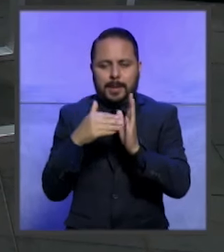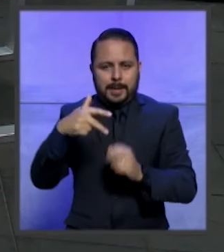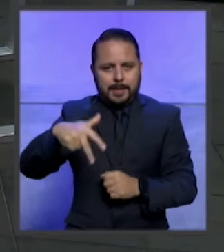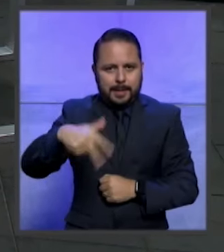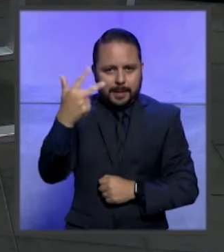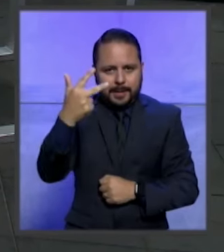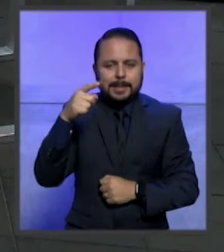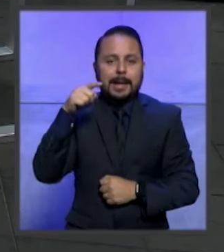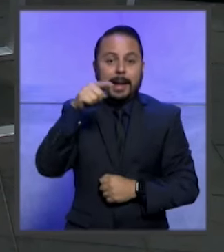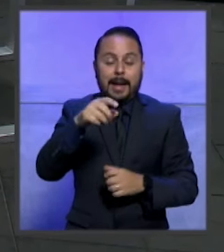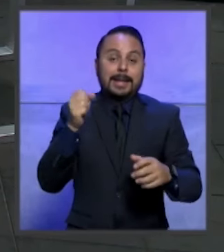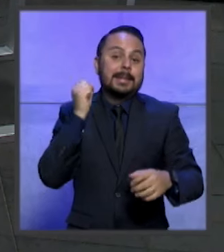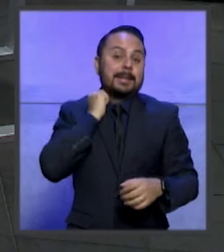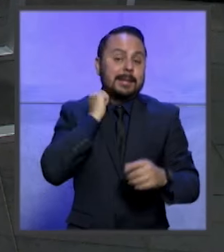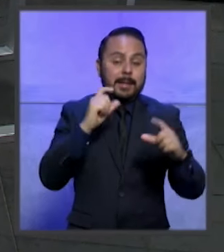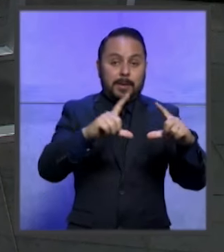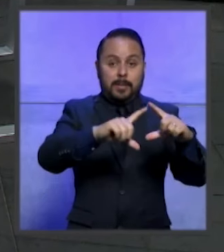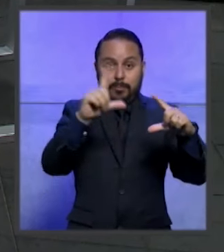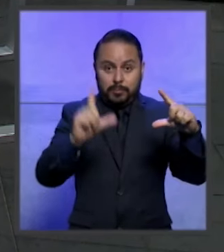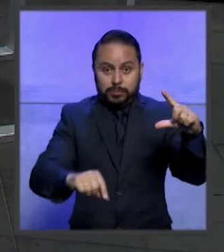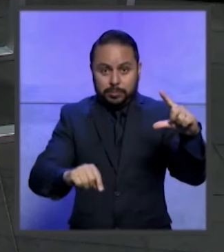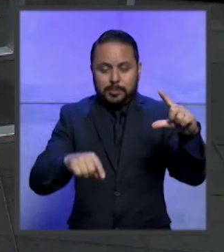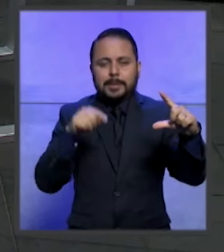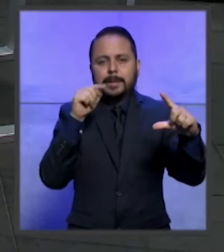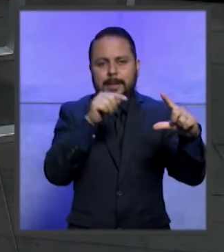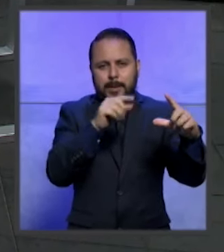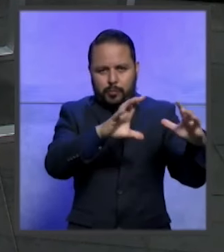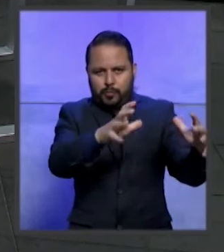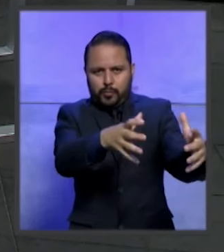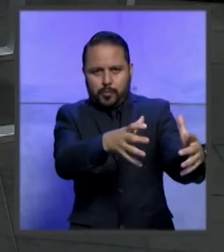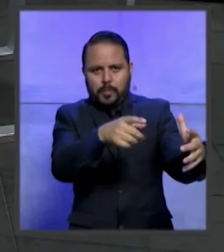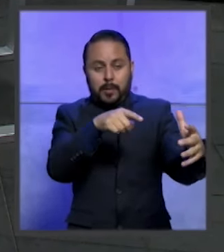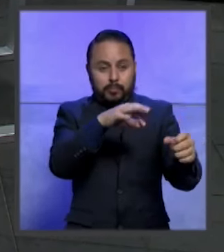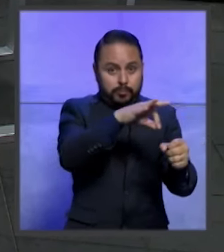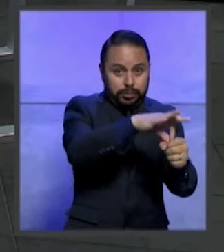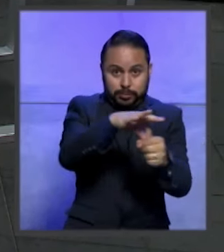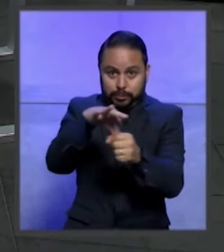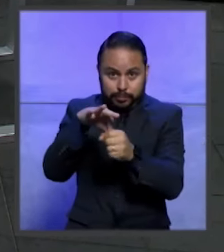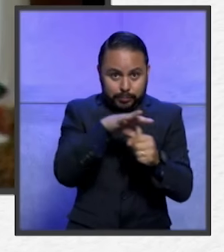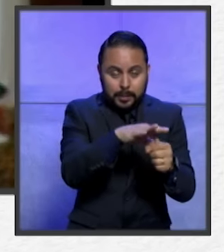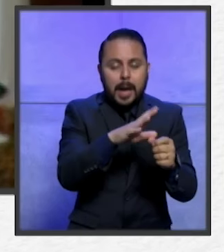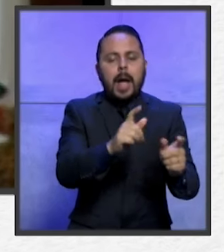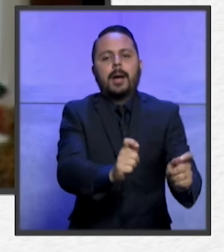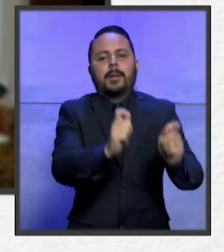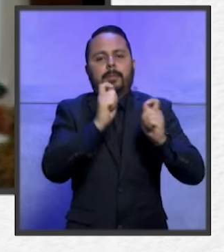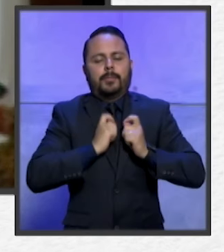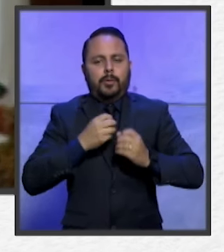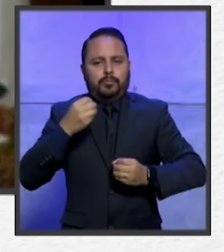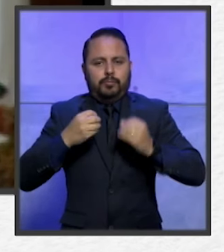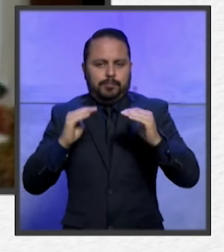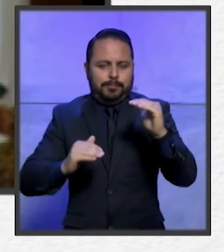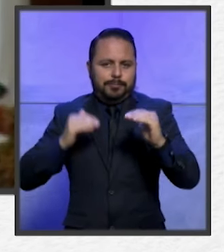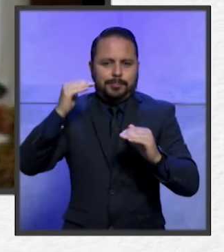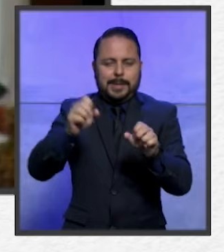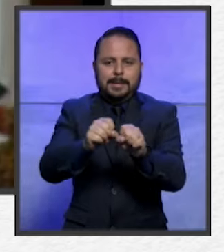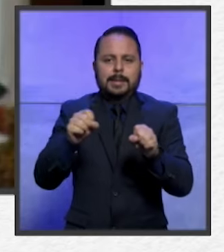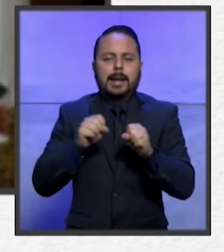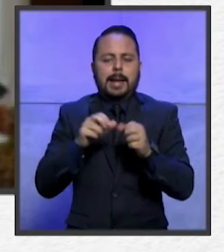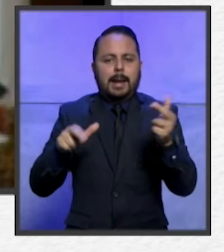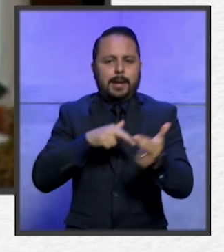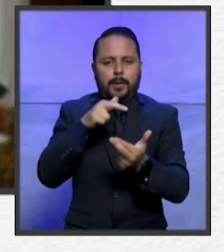2013 el senado de la República por una copiosa votación me designa de la sala